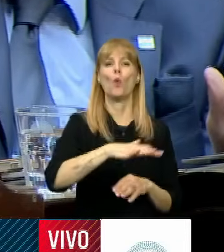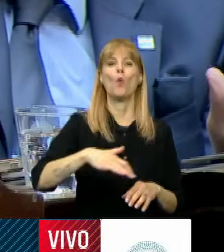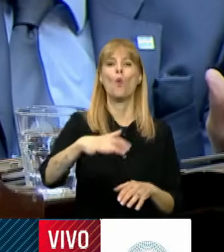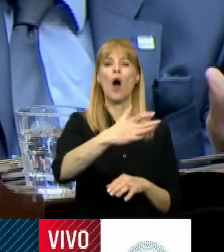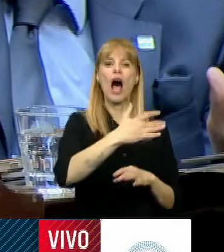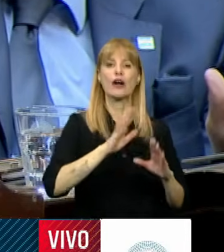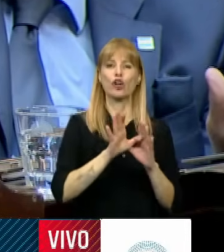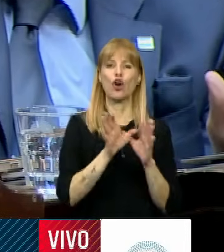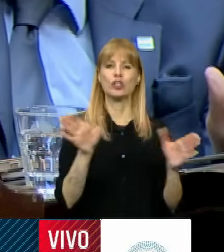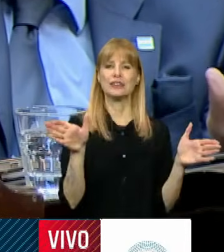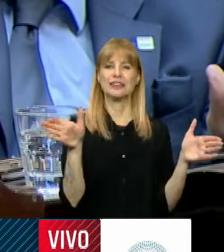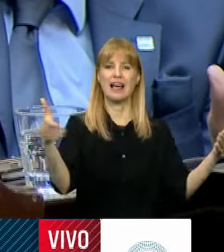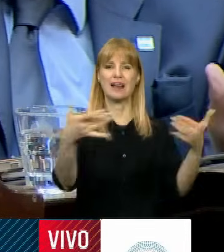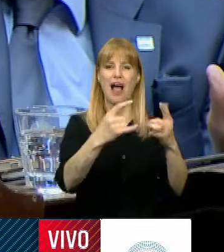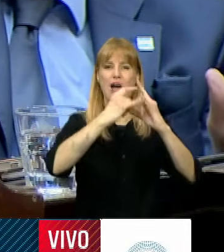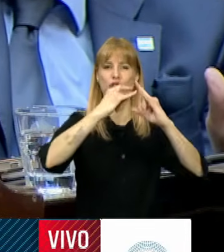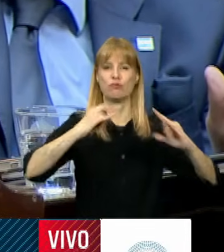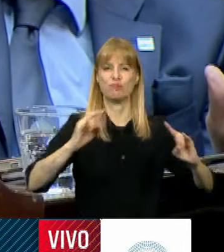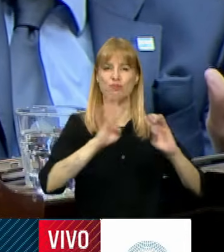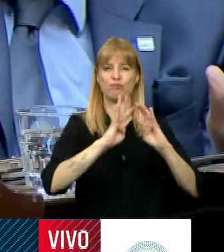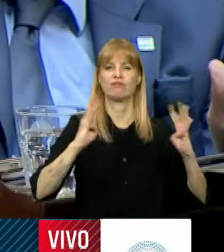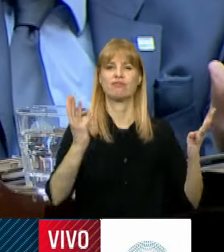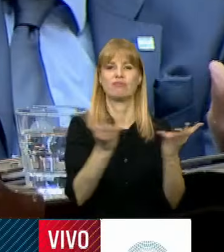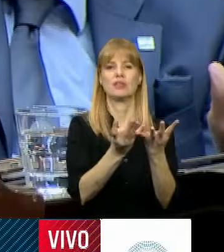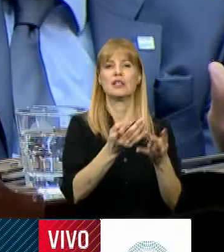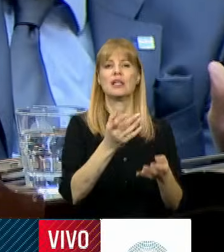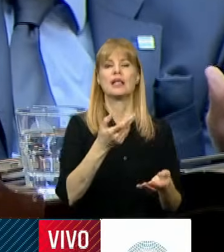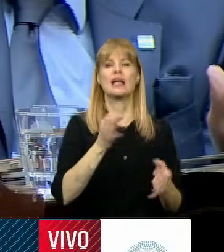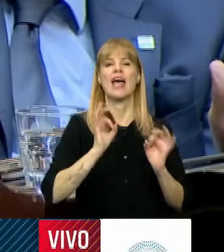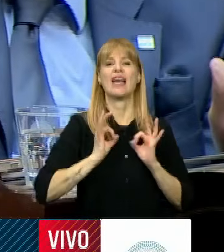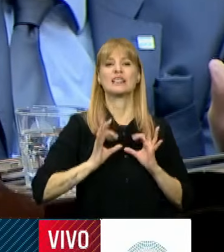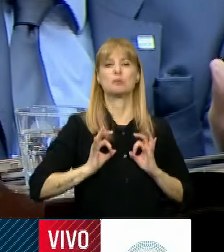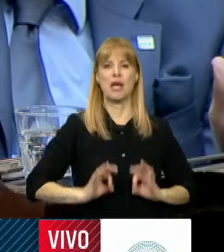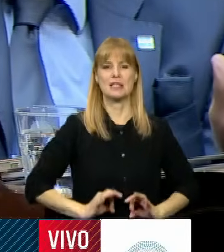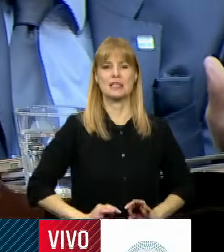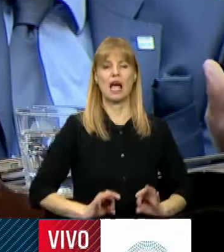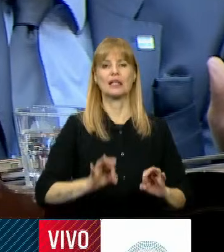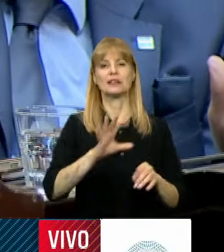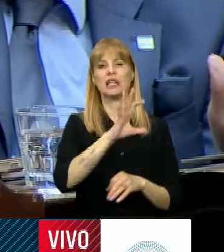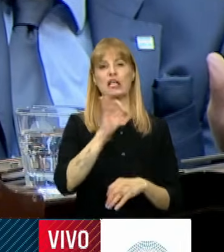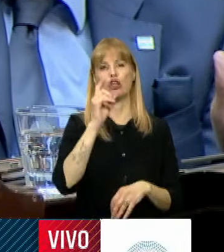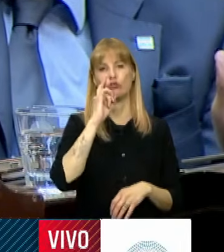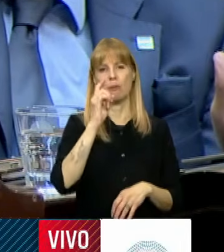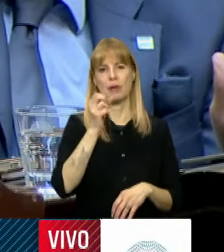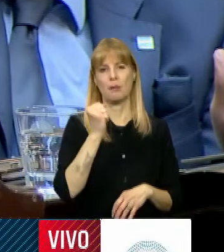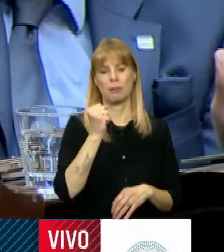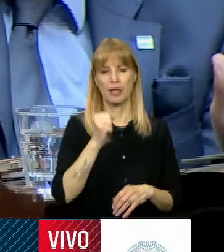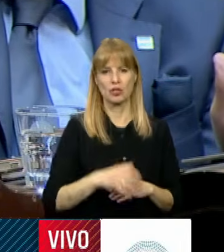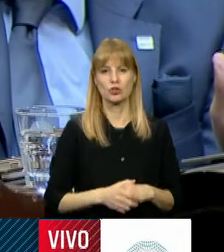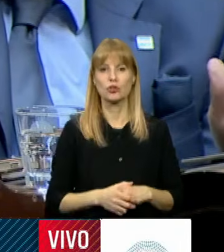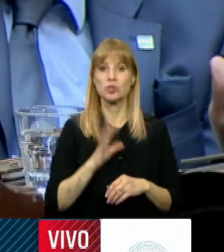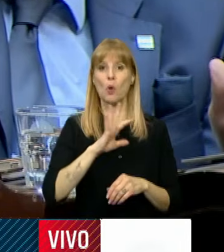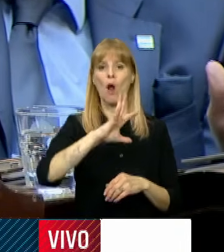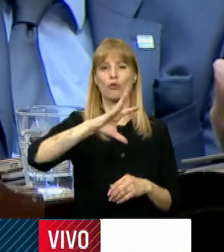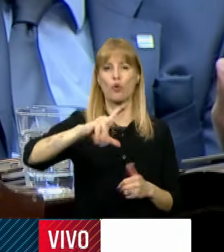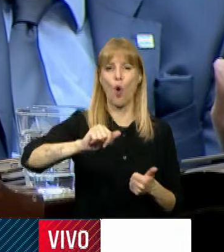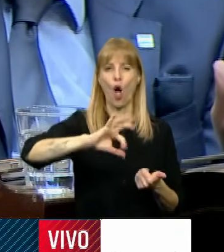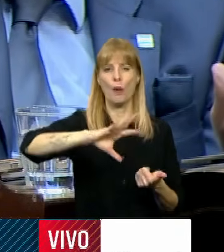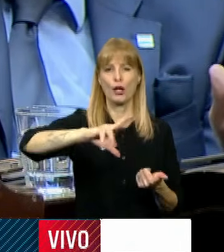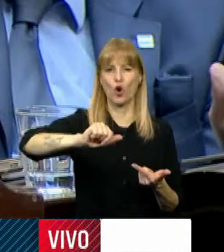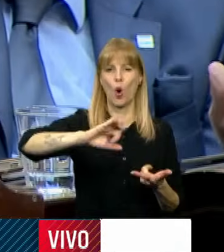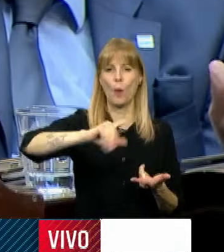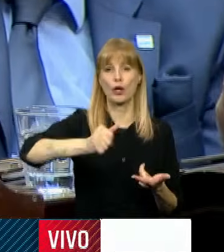expensa de $500.000. Adorni sigue robando porque el presidente lo